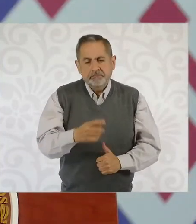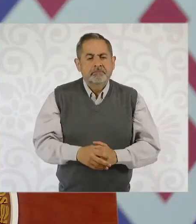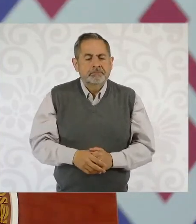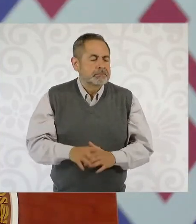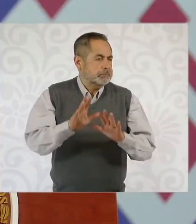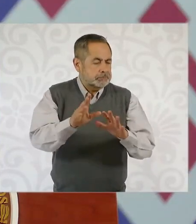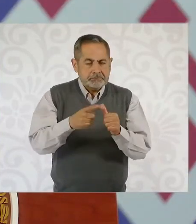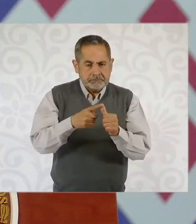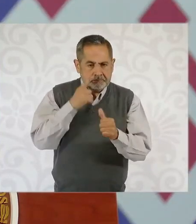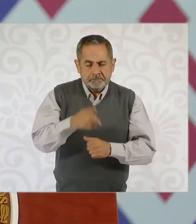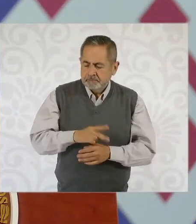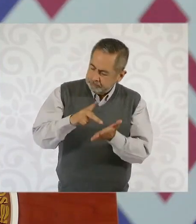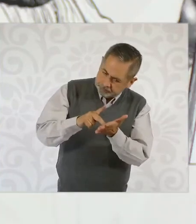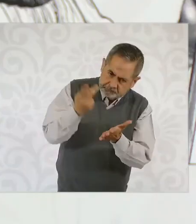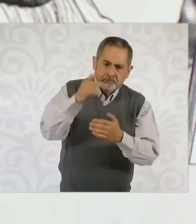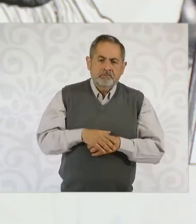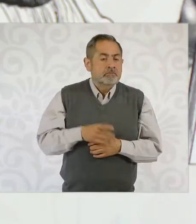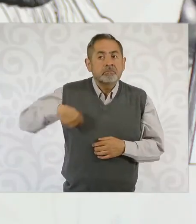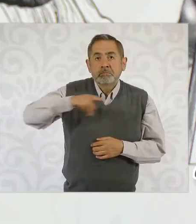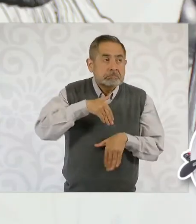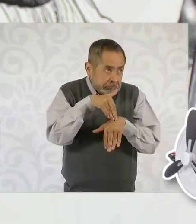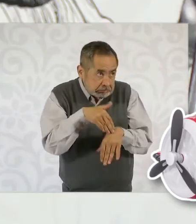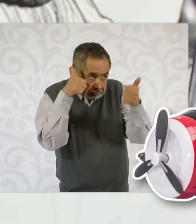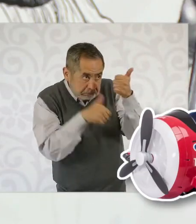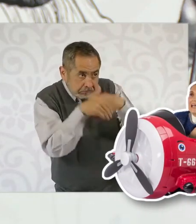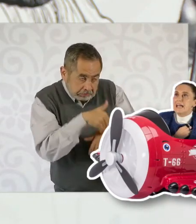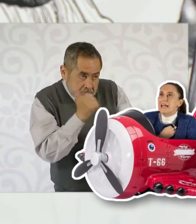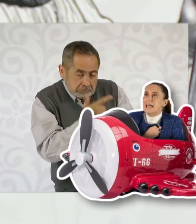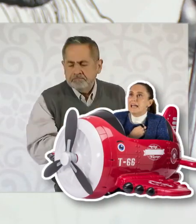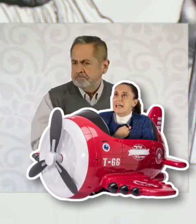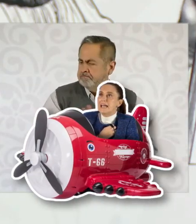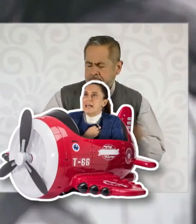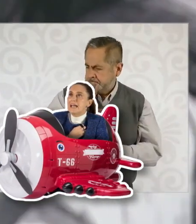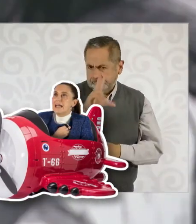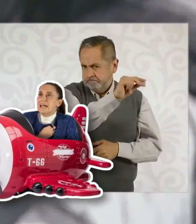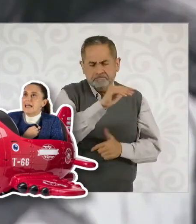primero que nada, repito, la soberanía no es negociable y